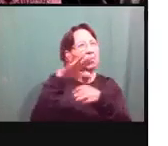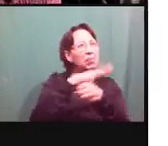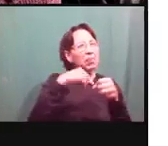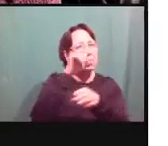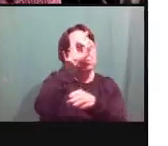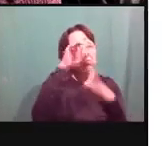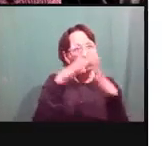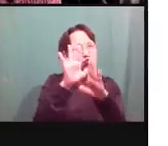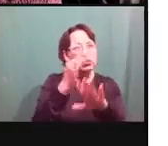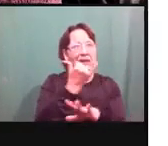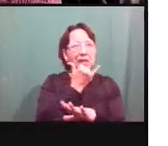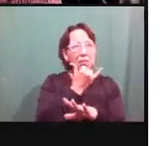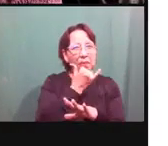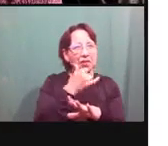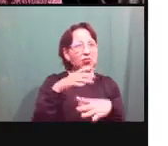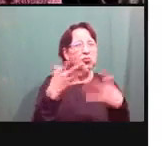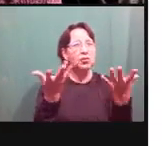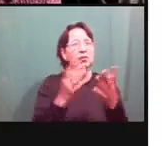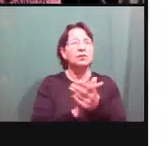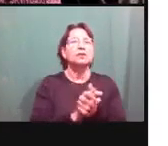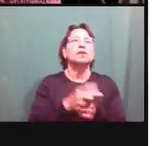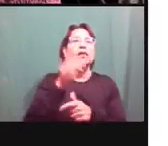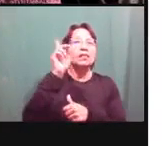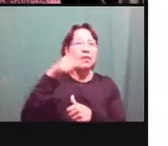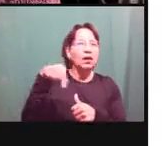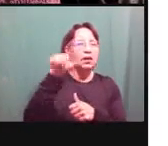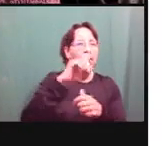la historia que han vivido y cómo también se están